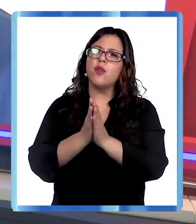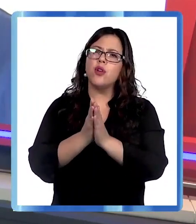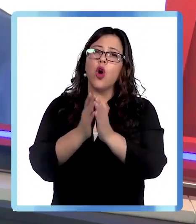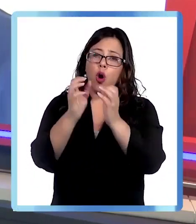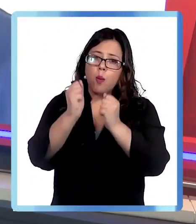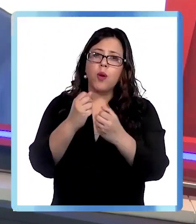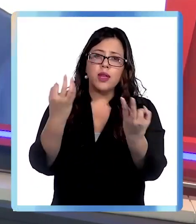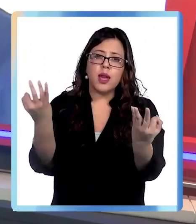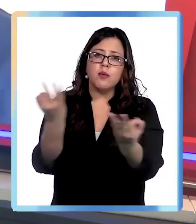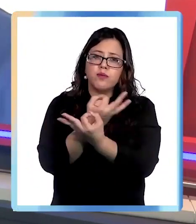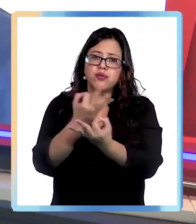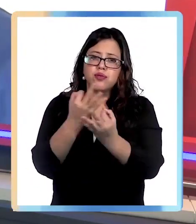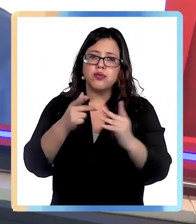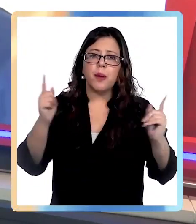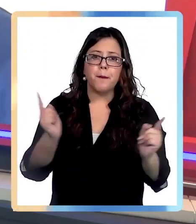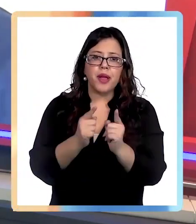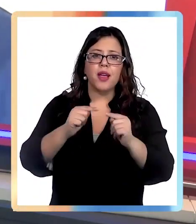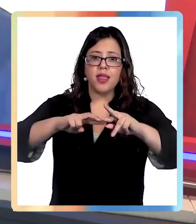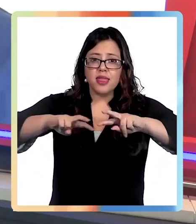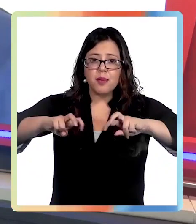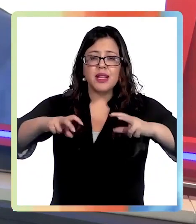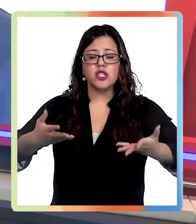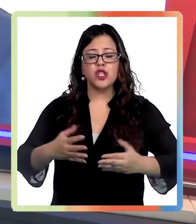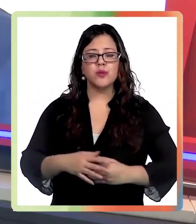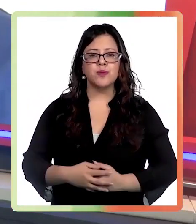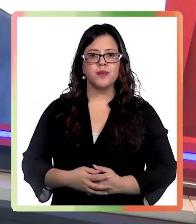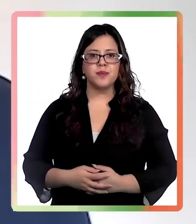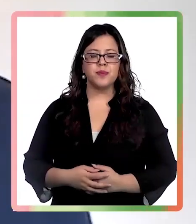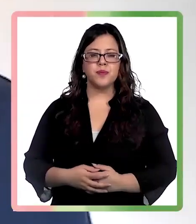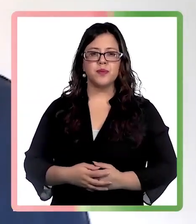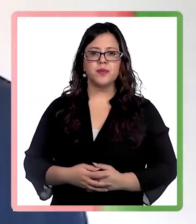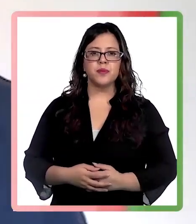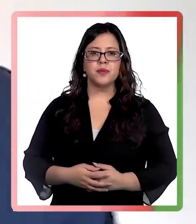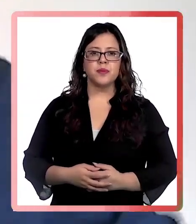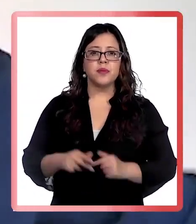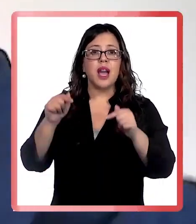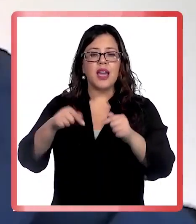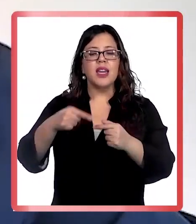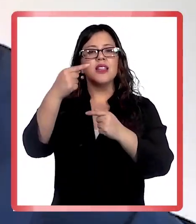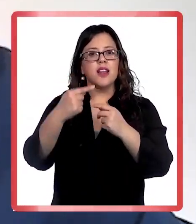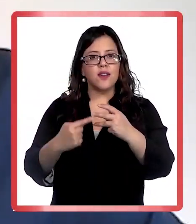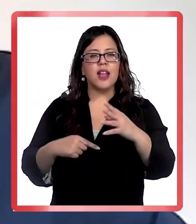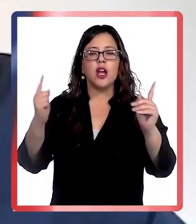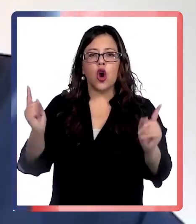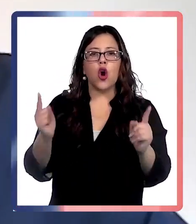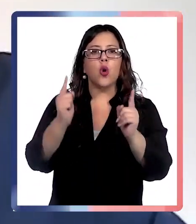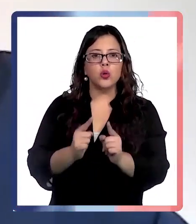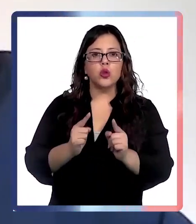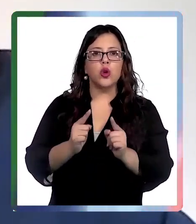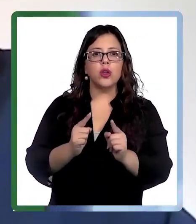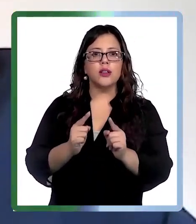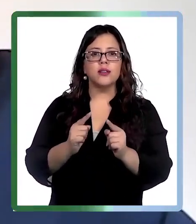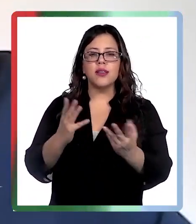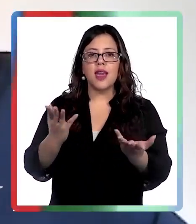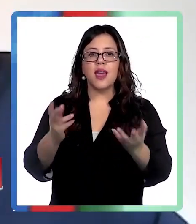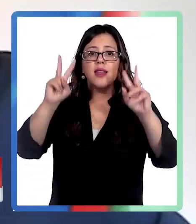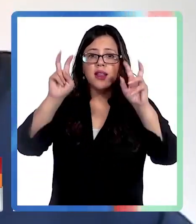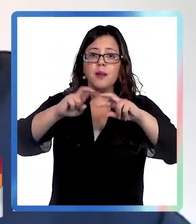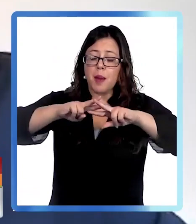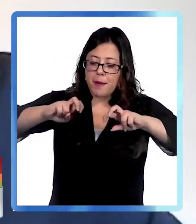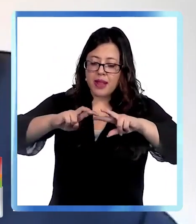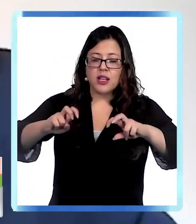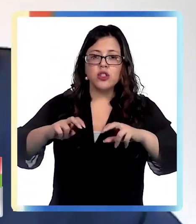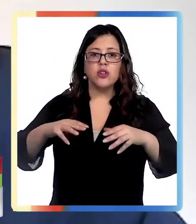gustaría, Rafael, que compartieras algunas de las conclusiones de este estudio. Yo diría que hay como varias conclusiones. Nada más los ámbitos